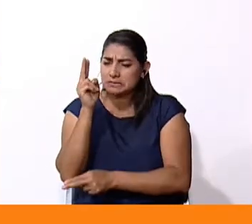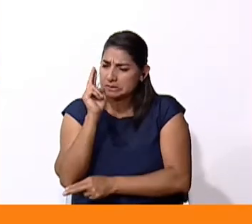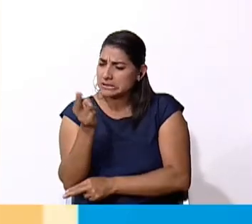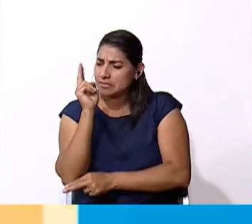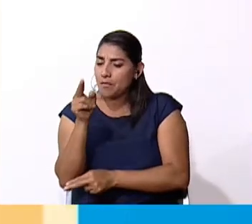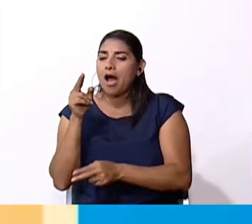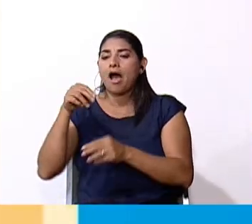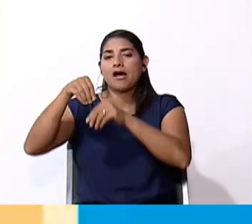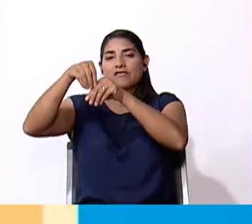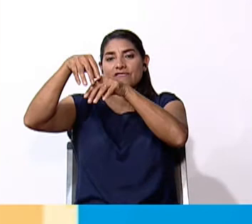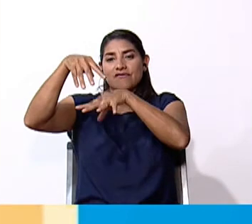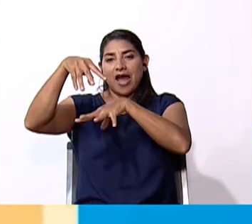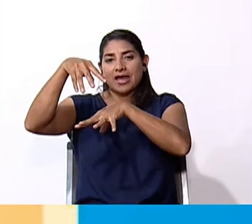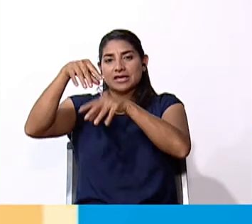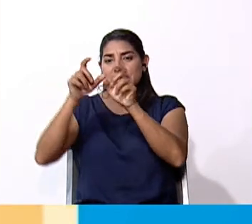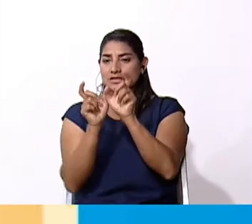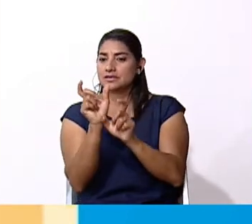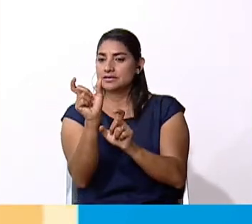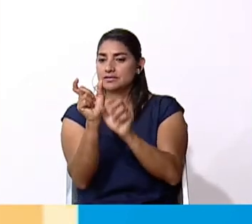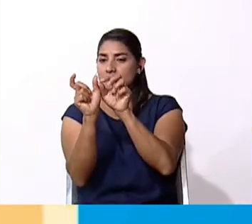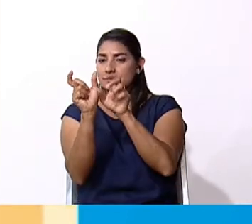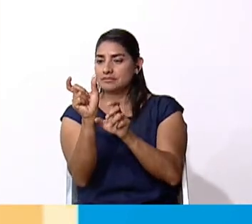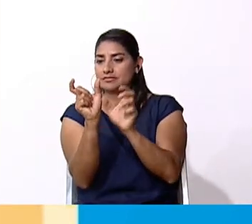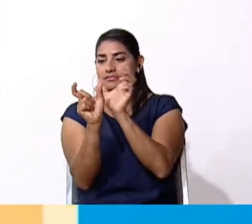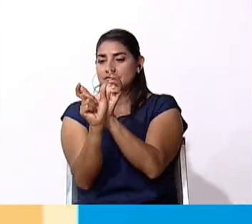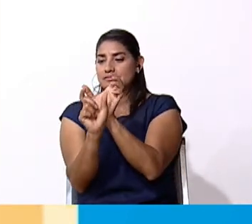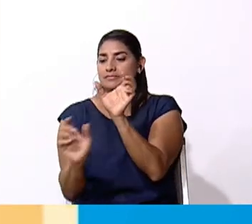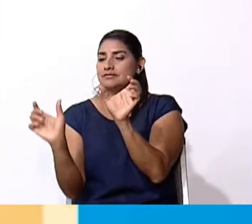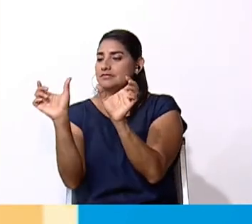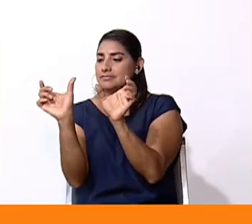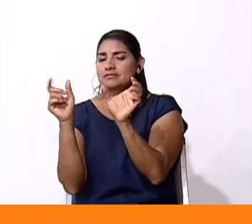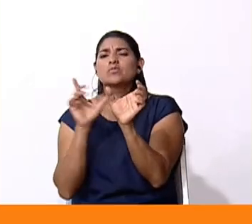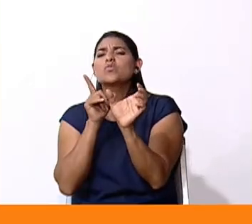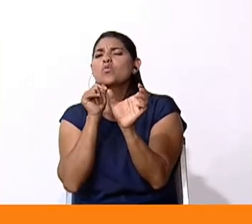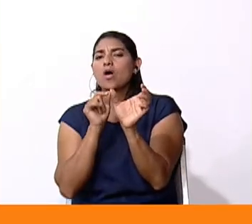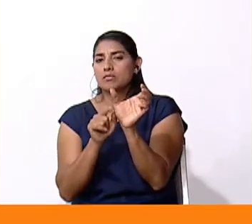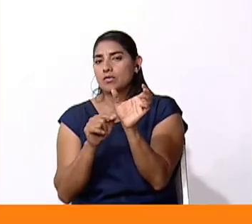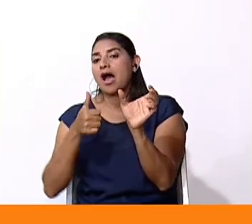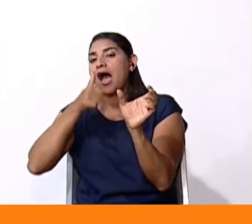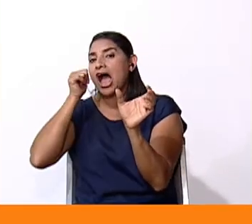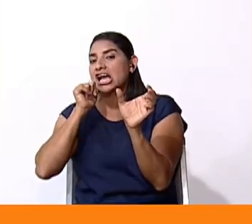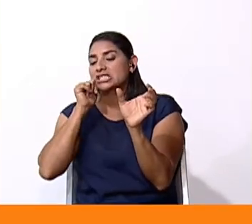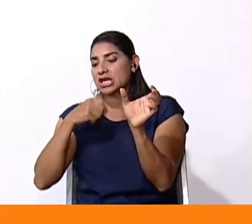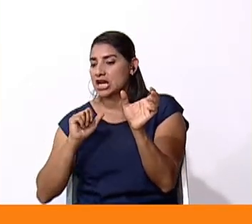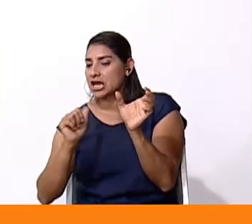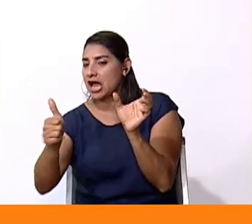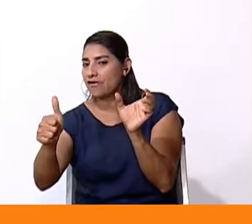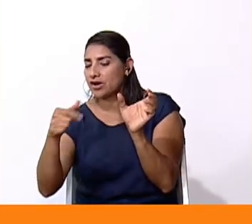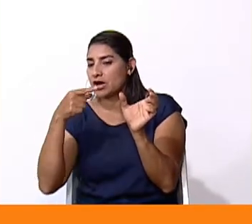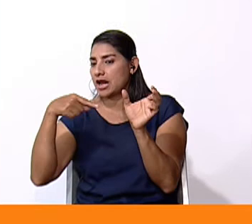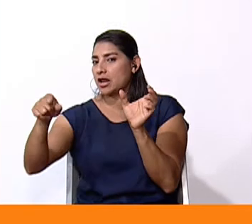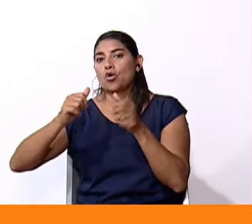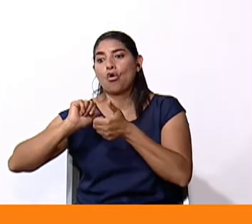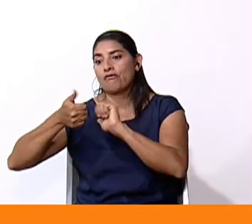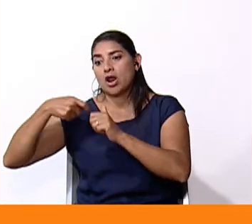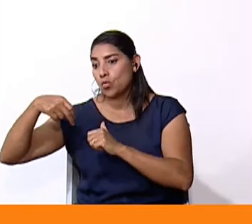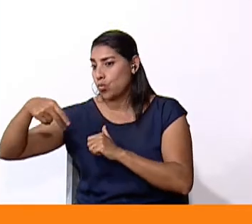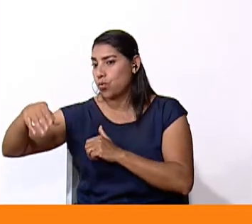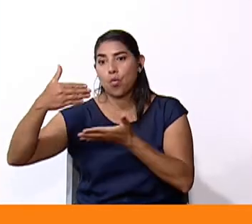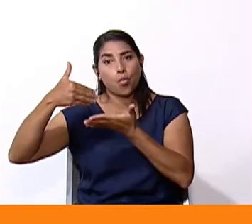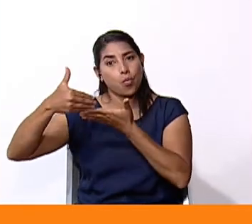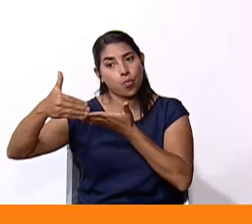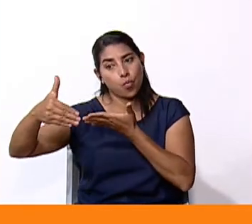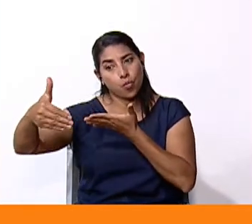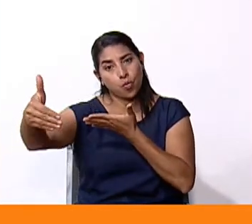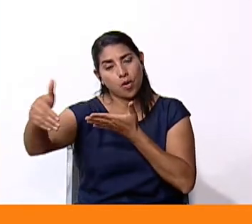la raíz. Por ejemplo, ayer corrimos una carrera. ¿Cuál es el verbo? Corrimos y el infinitivo correr. Bien. Si